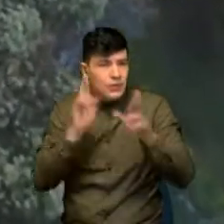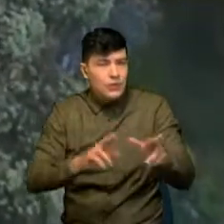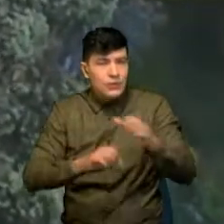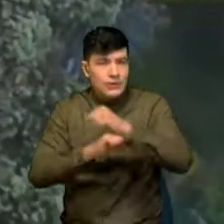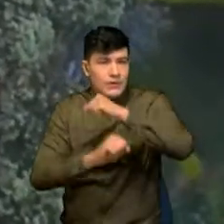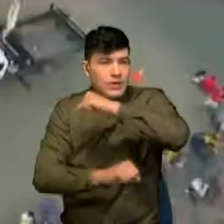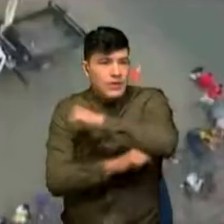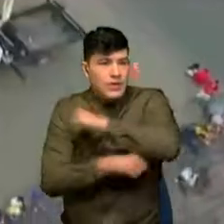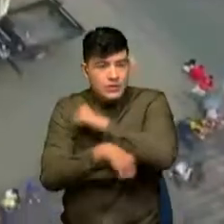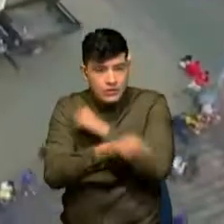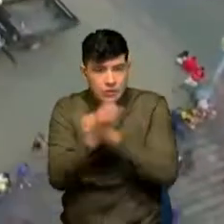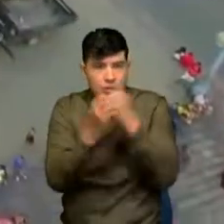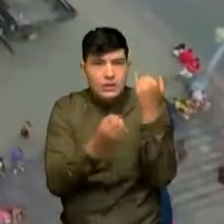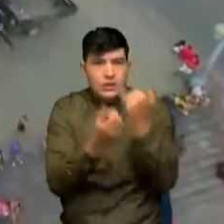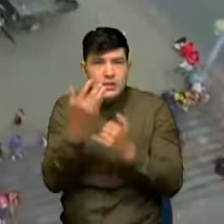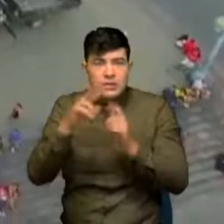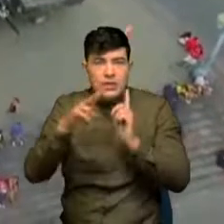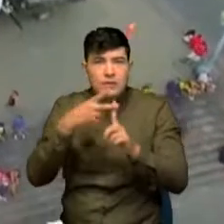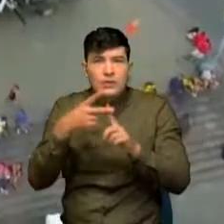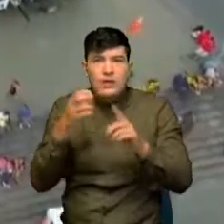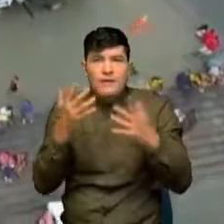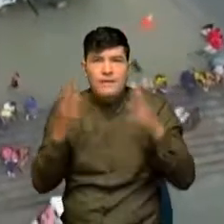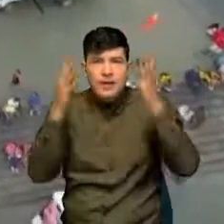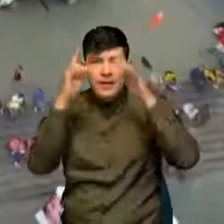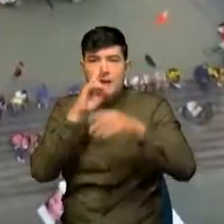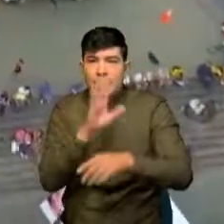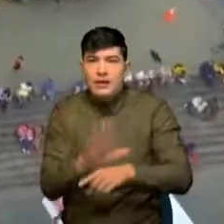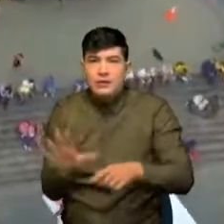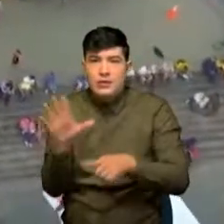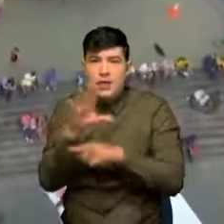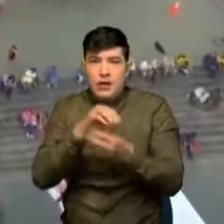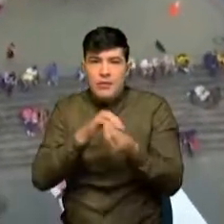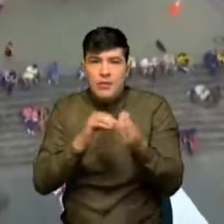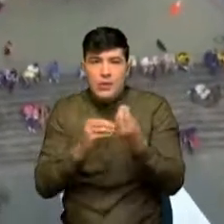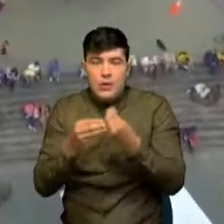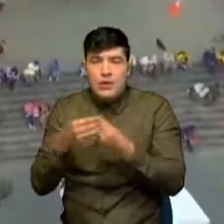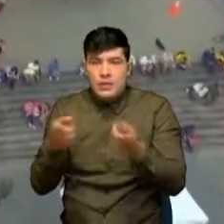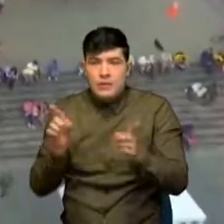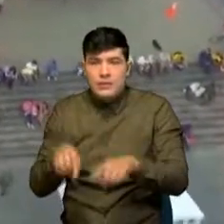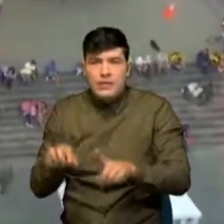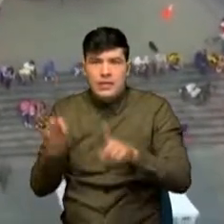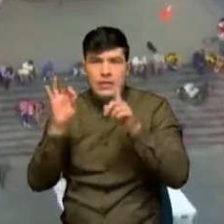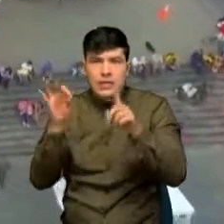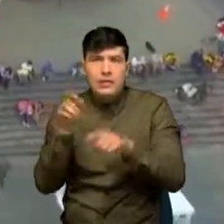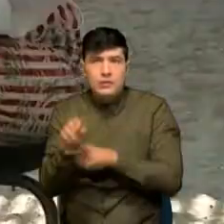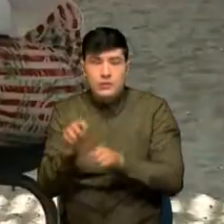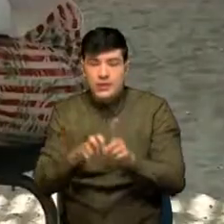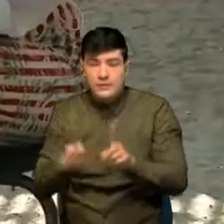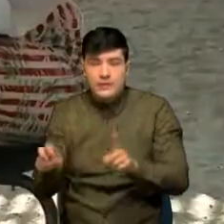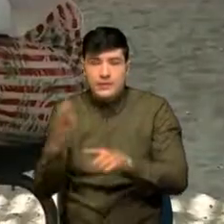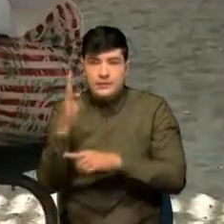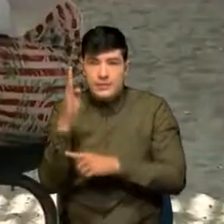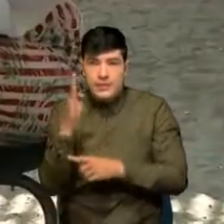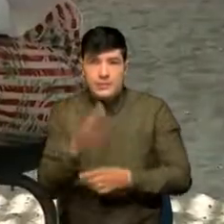esta industria con la segunda Feria Nacional de la Mora y Tabaco y la cuarta Feria Ganadera y Equino Grado B.